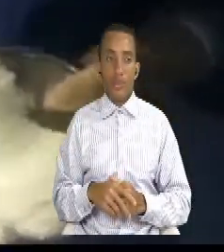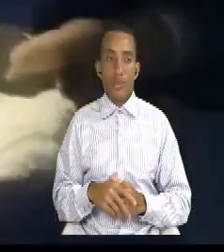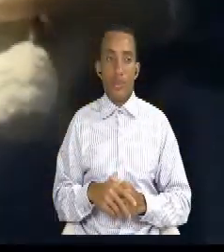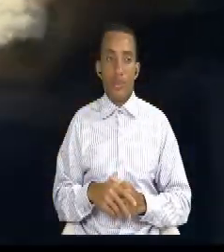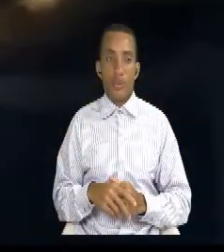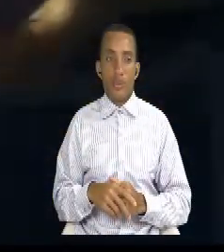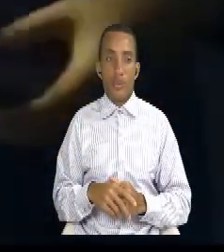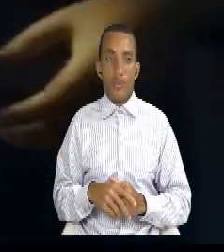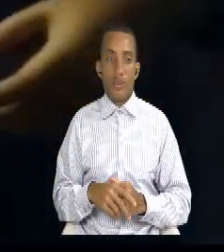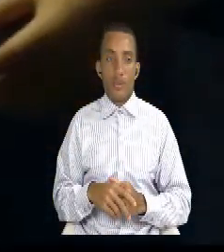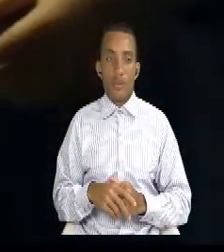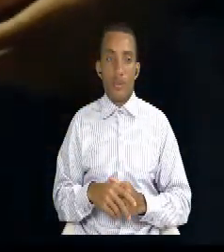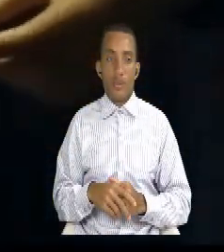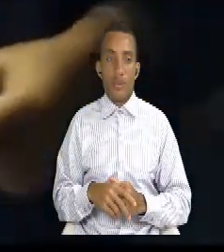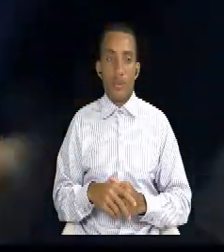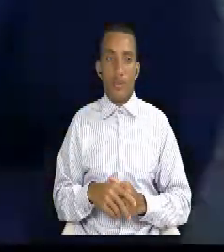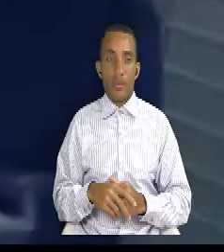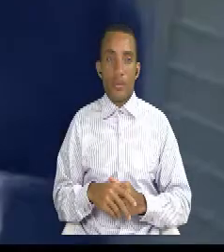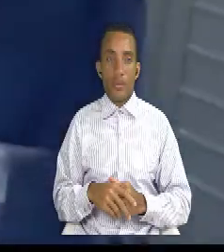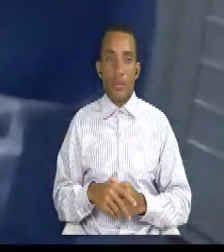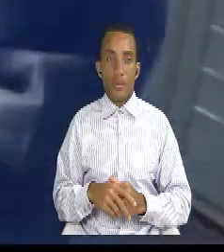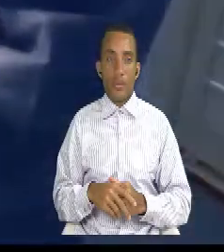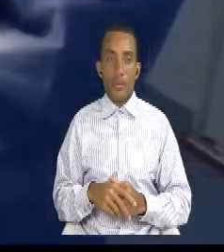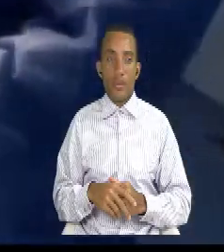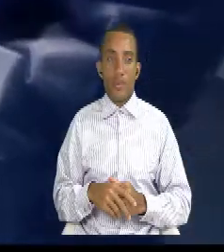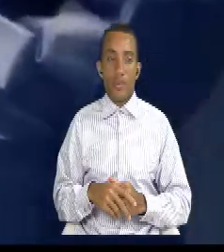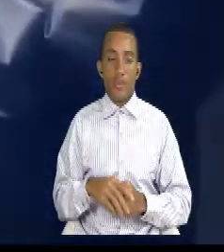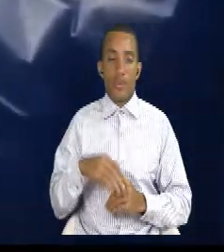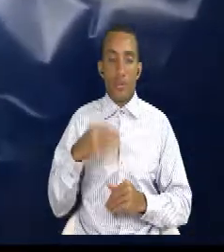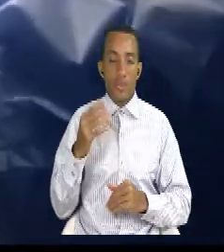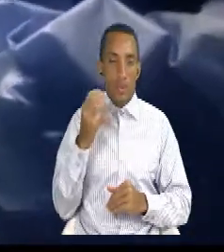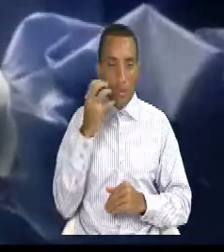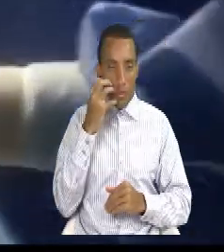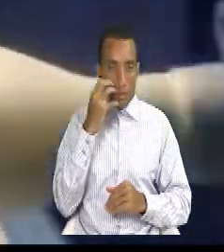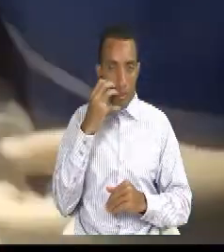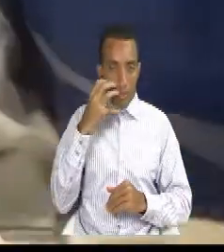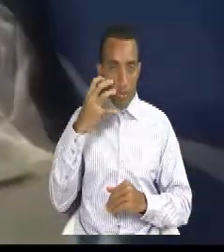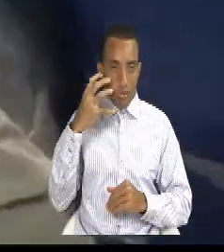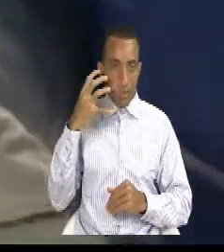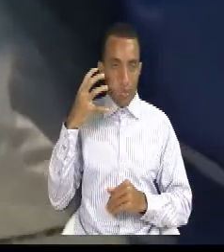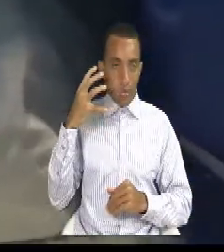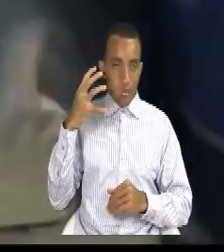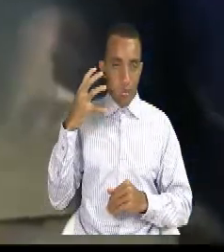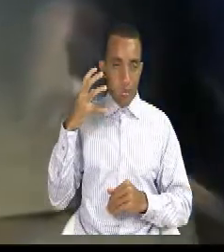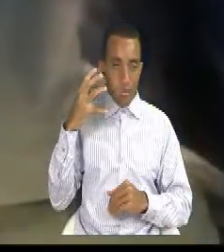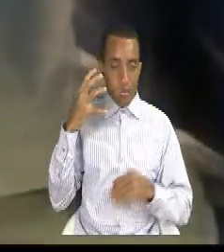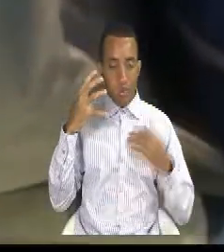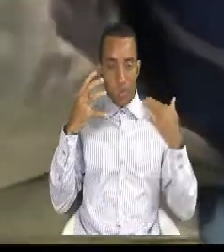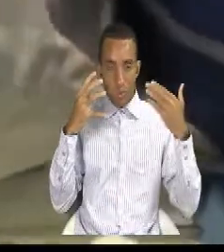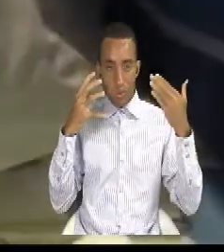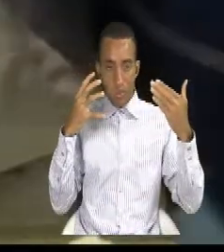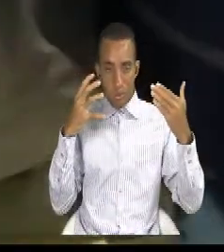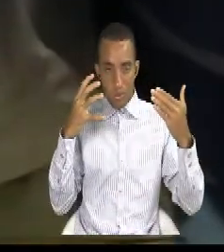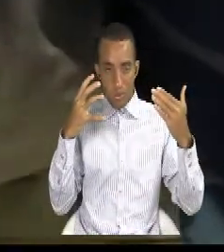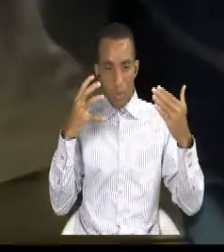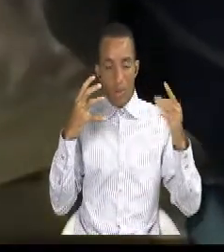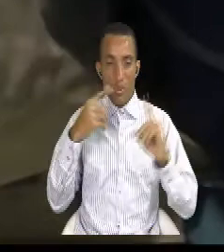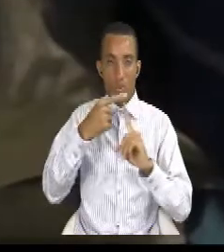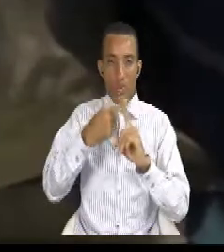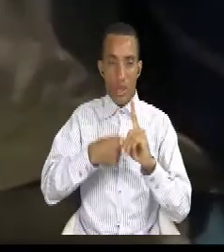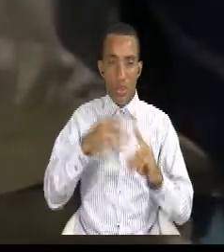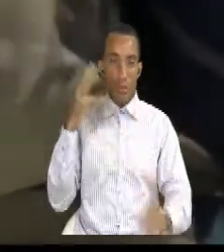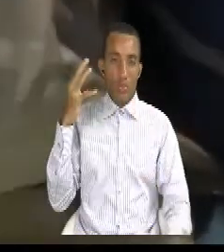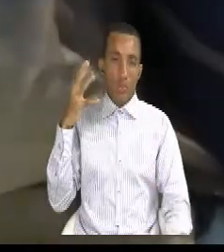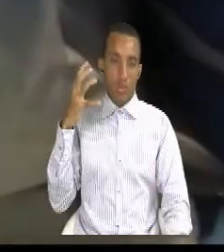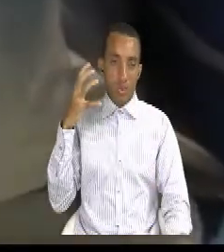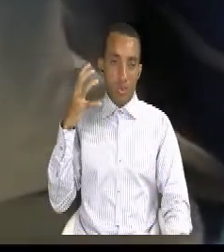La paciente, pues, en estos días va a estar un poco inflamada en las mejillas, y más o menos dentro de un mes vamos a ver cuando